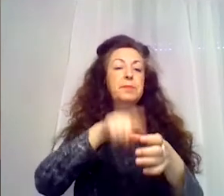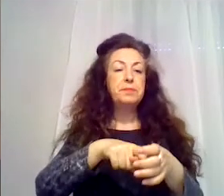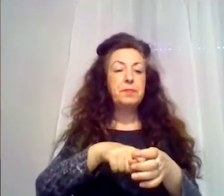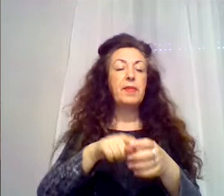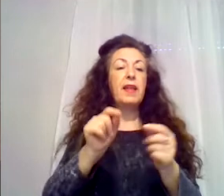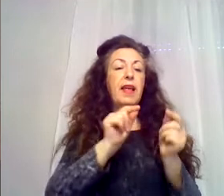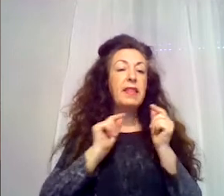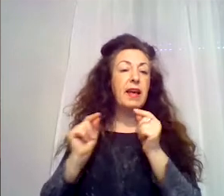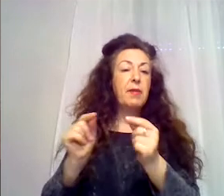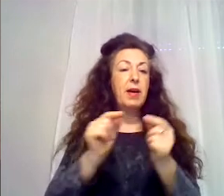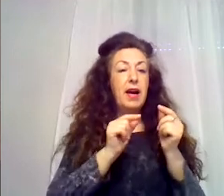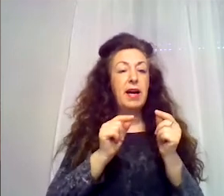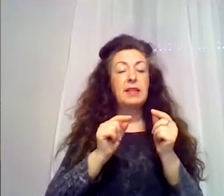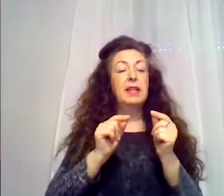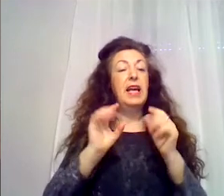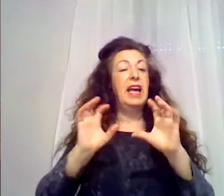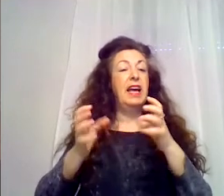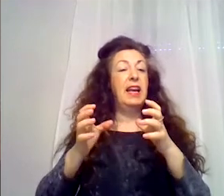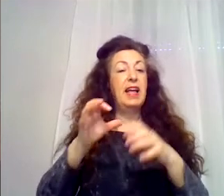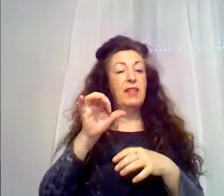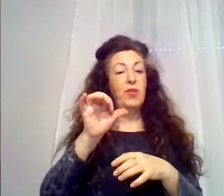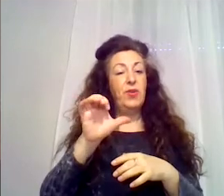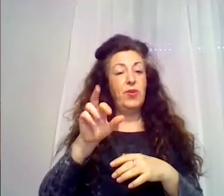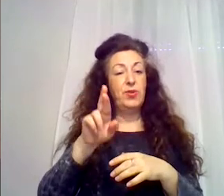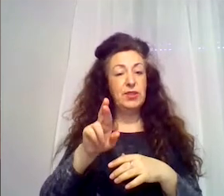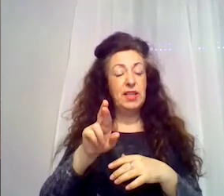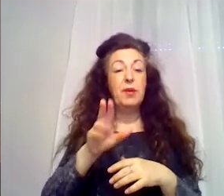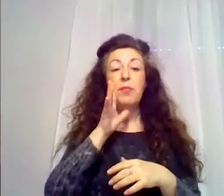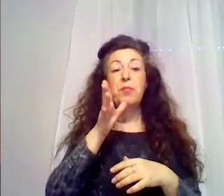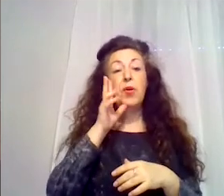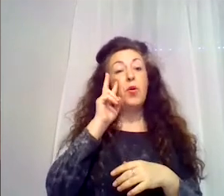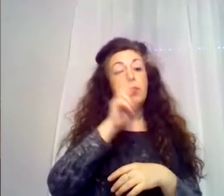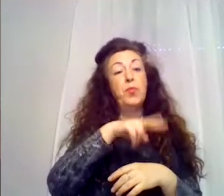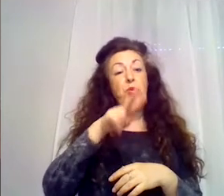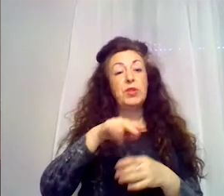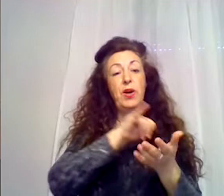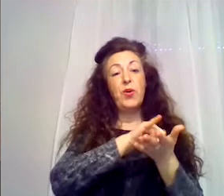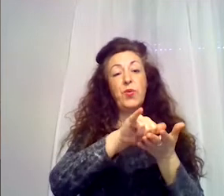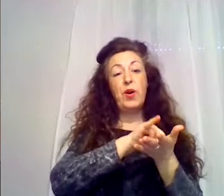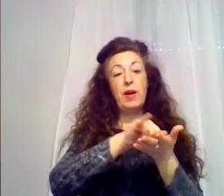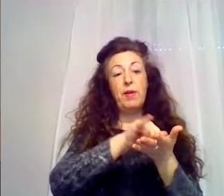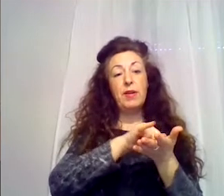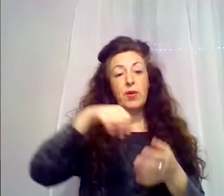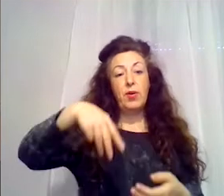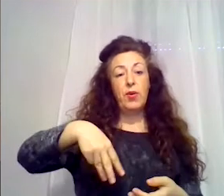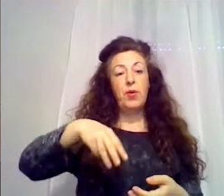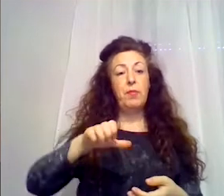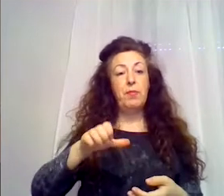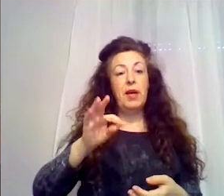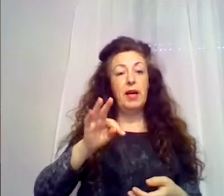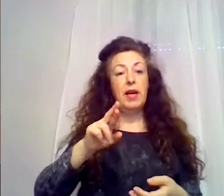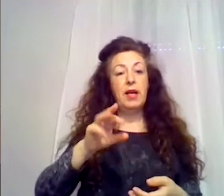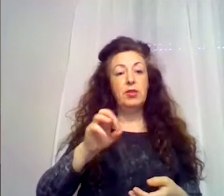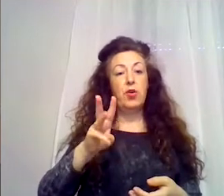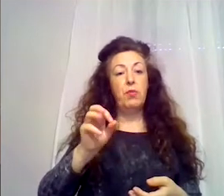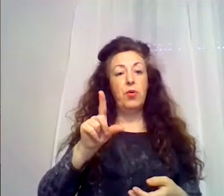que el Metropolitan de Nueva York, el museo, ha decidido hacer una gran exposición sobre Egon